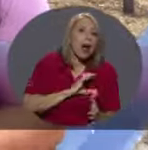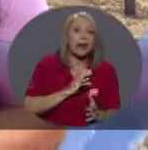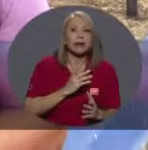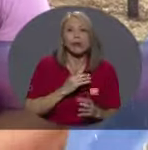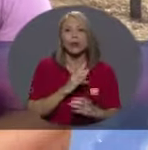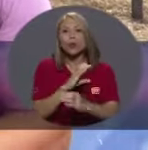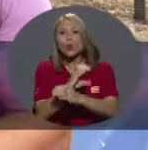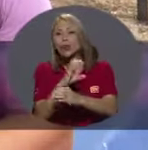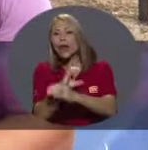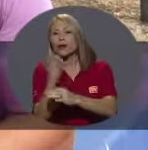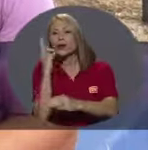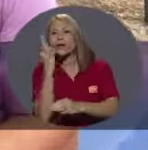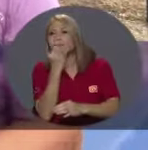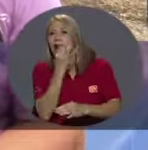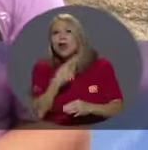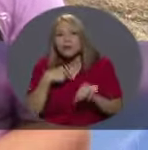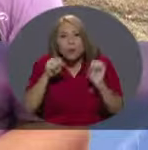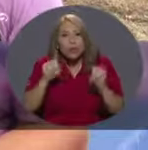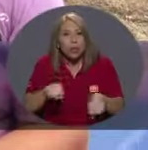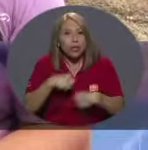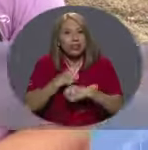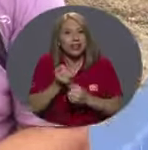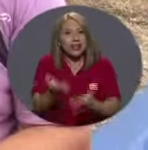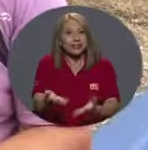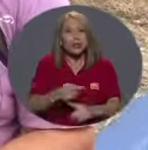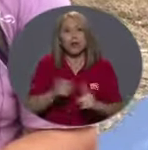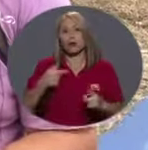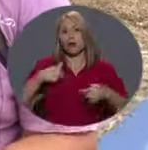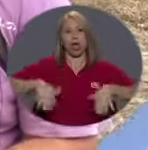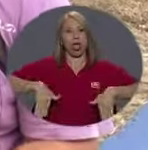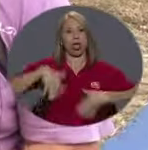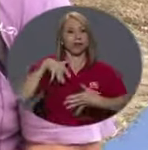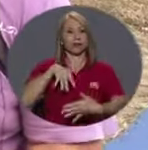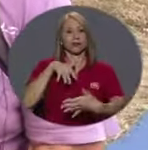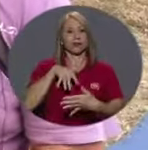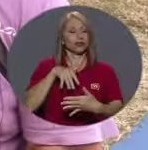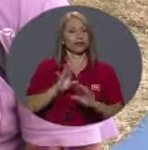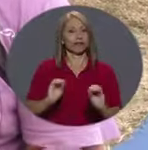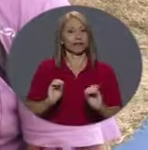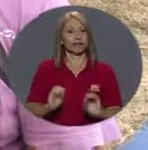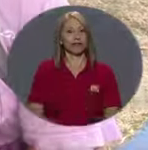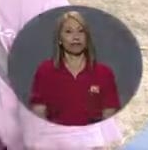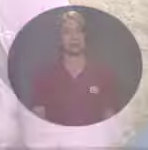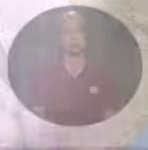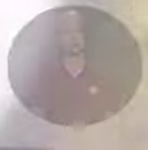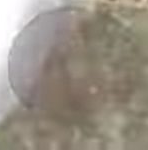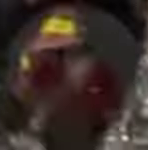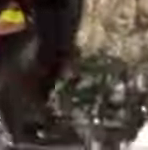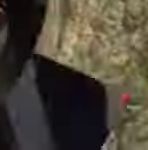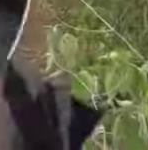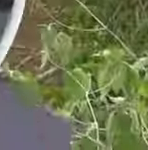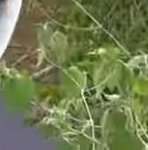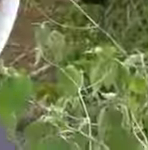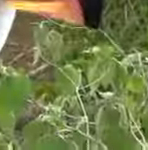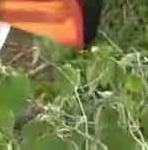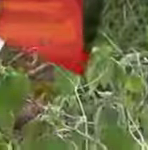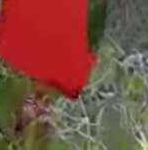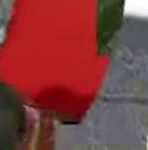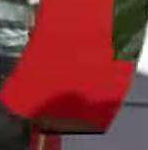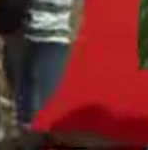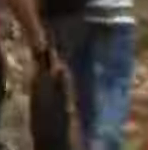finca, yo sirvo para cosas así, pero yo no tengo estudios.